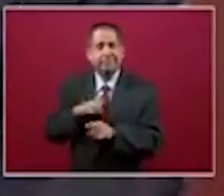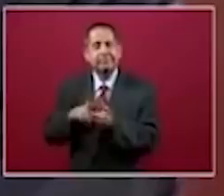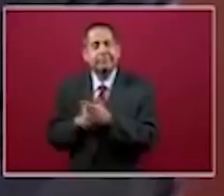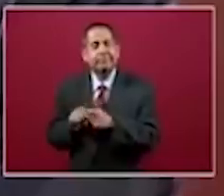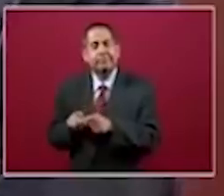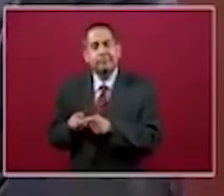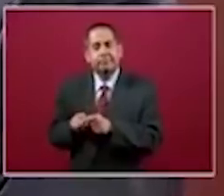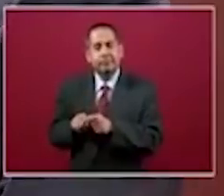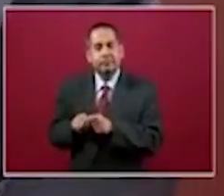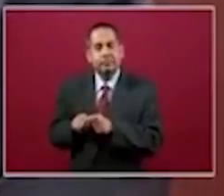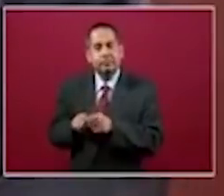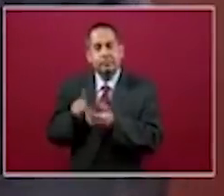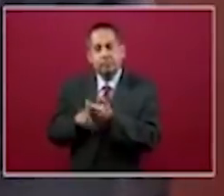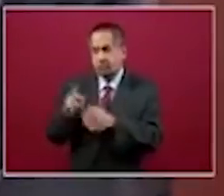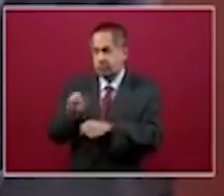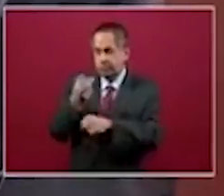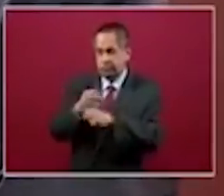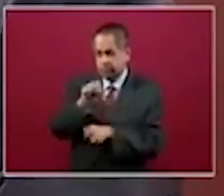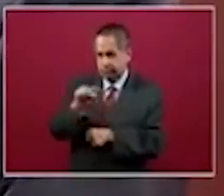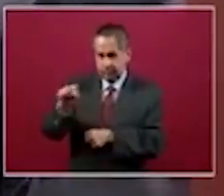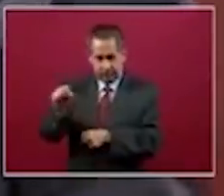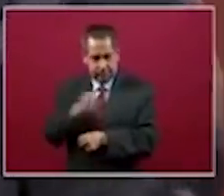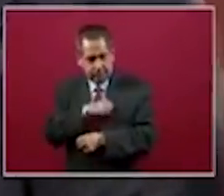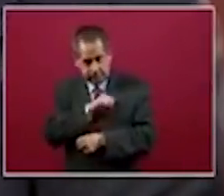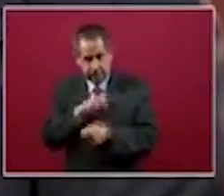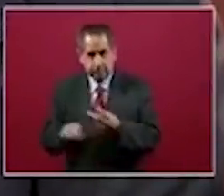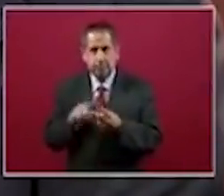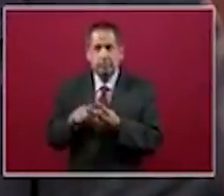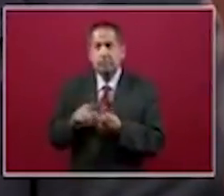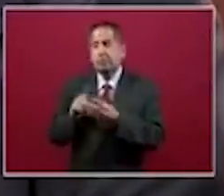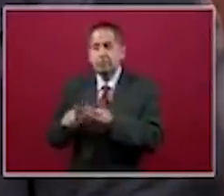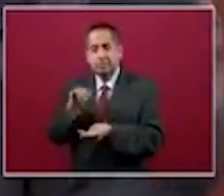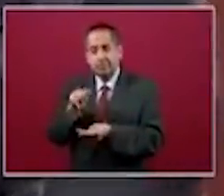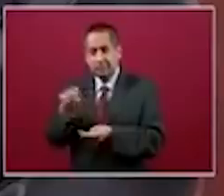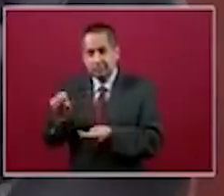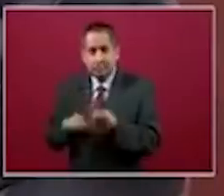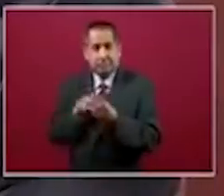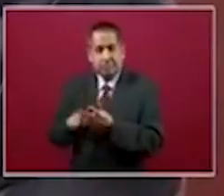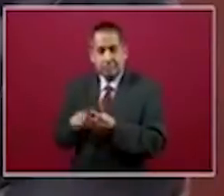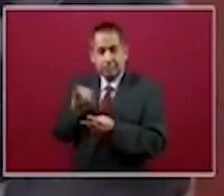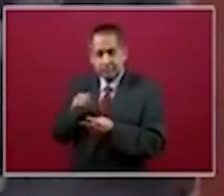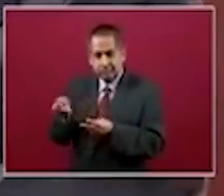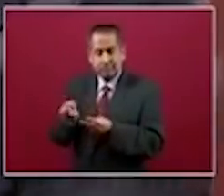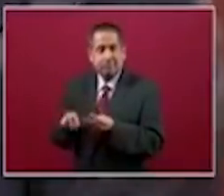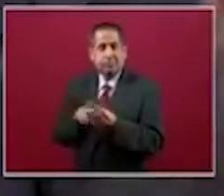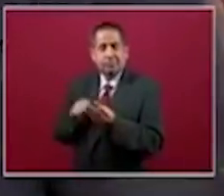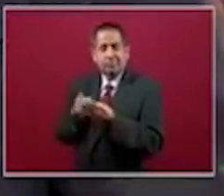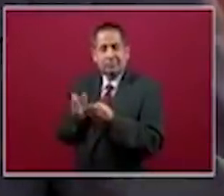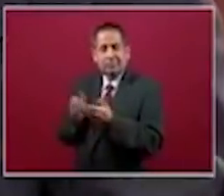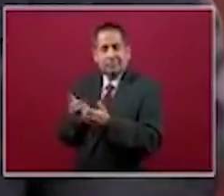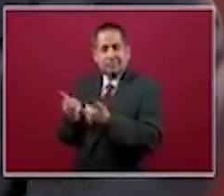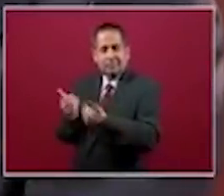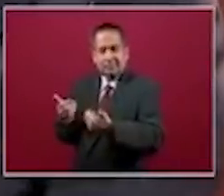tiene funciones la Secretaría de Salud, por el otro lado el ISSSTE, por el otro lado el Seguro. Entonces,